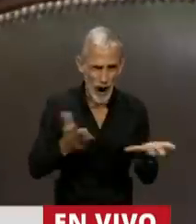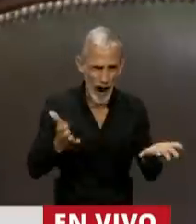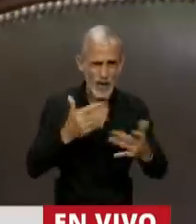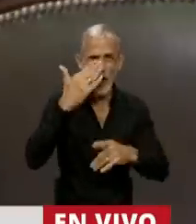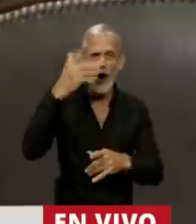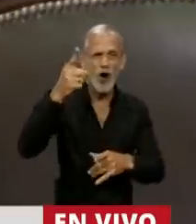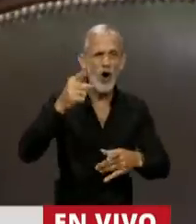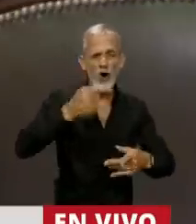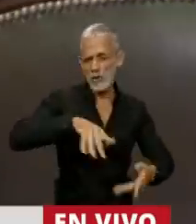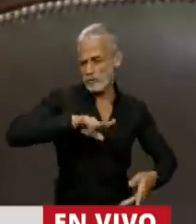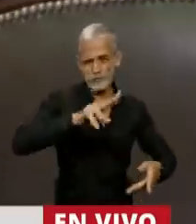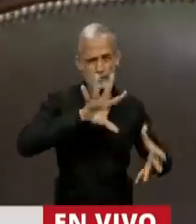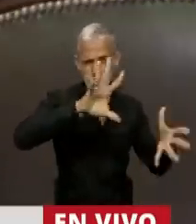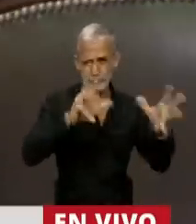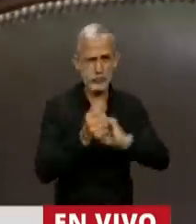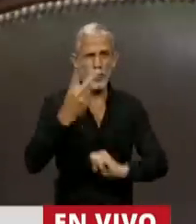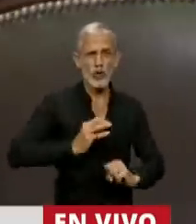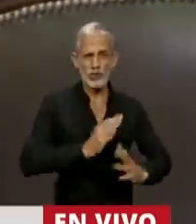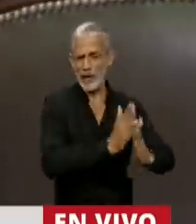Córdoba y volcó el país en 2 años.